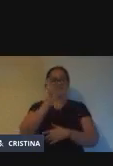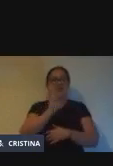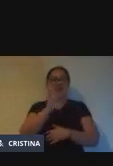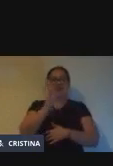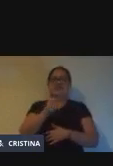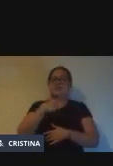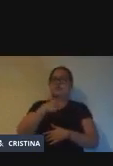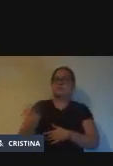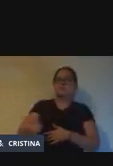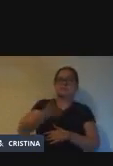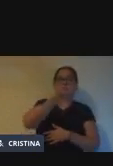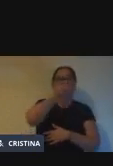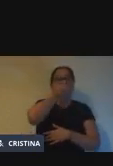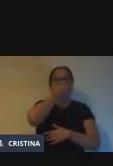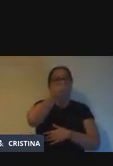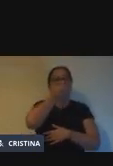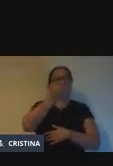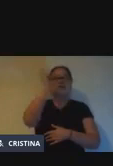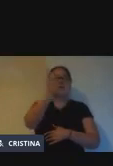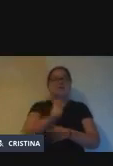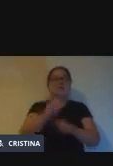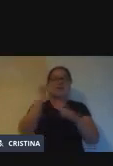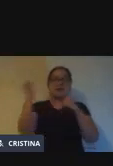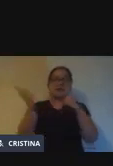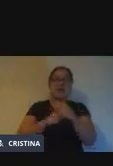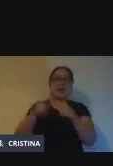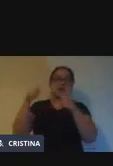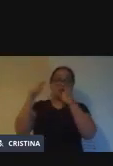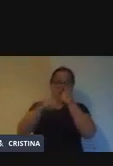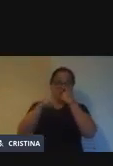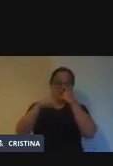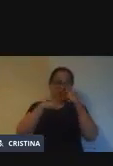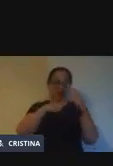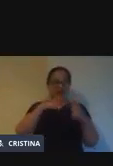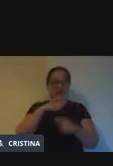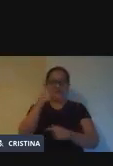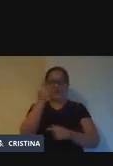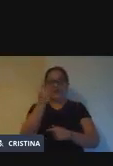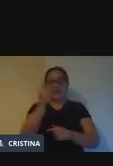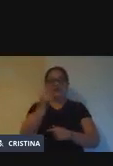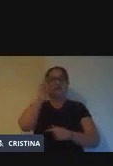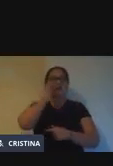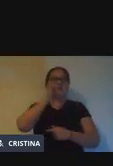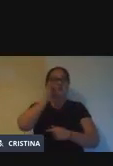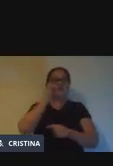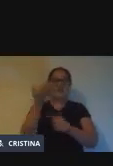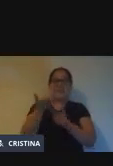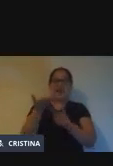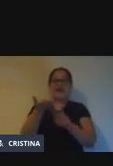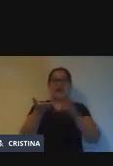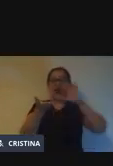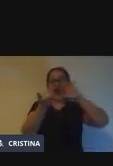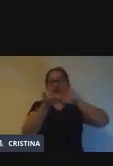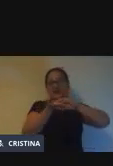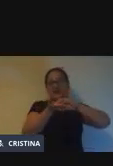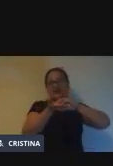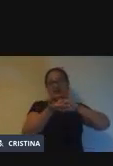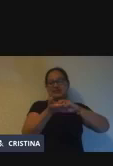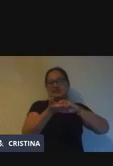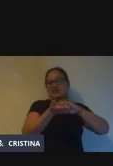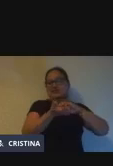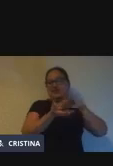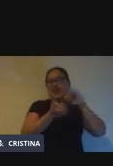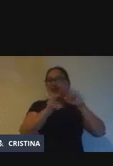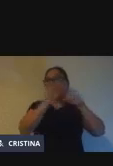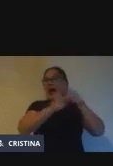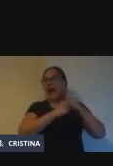así? ¿No? Había un actor, un conductor de televisión que, ¿no?, hacía esta seña cuando iba a